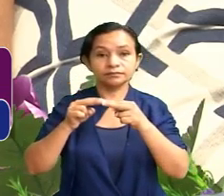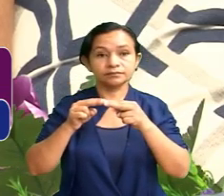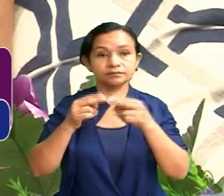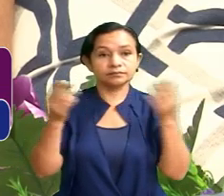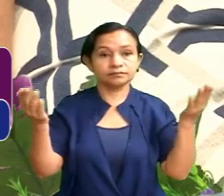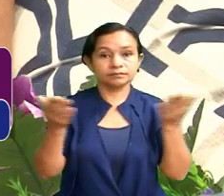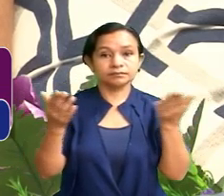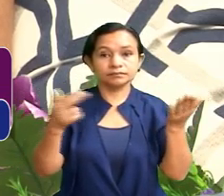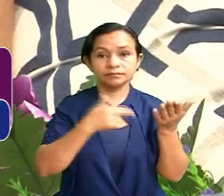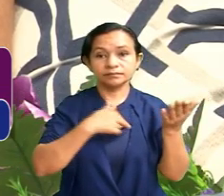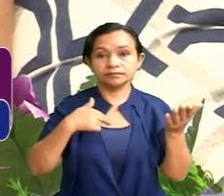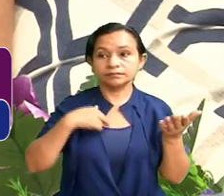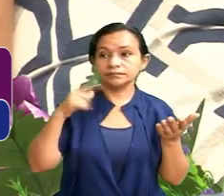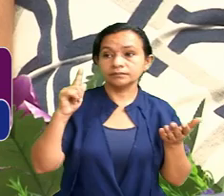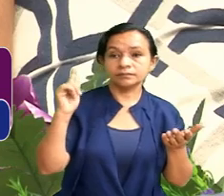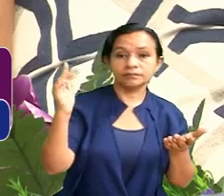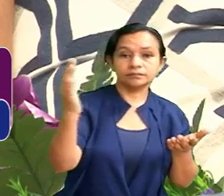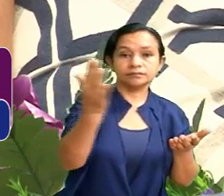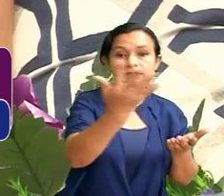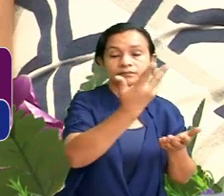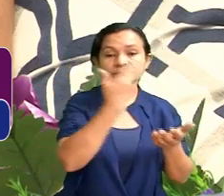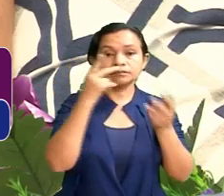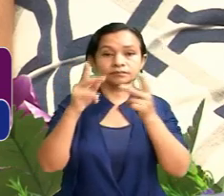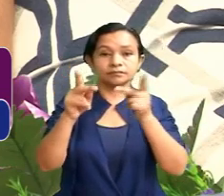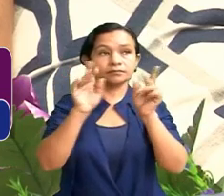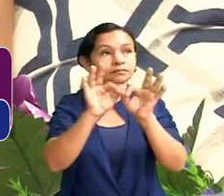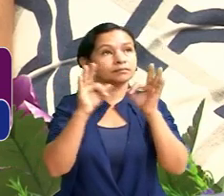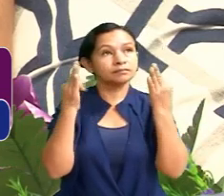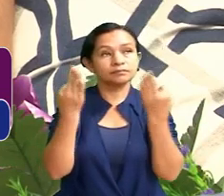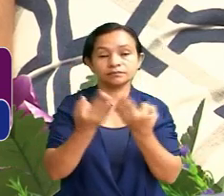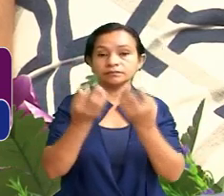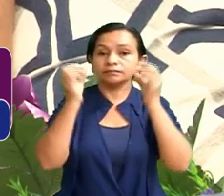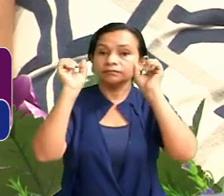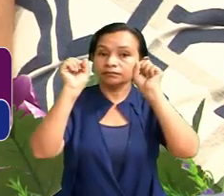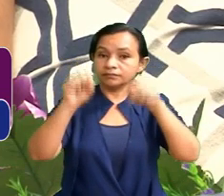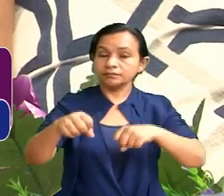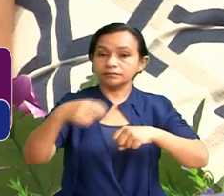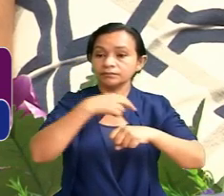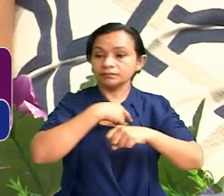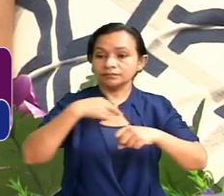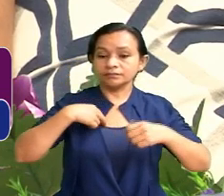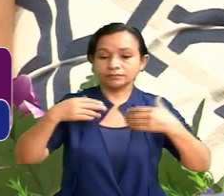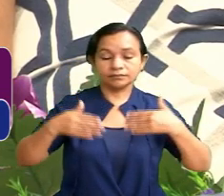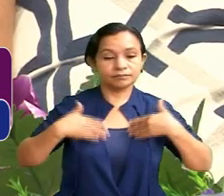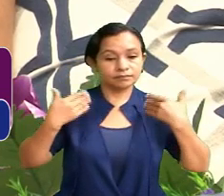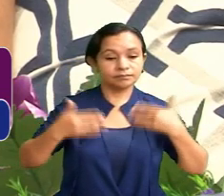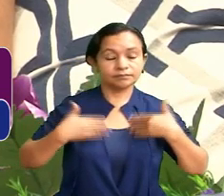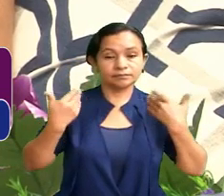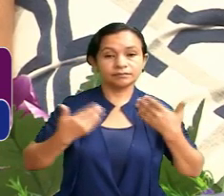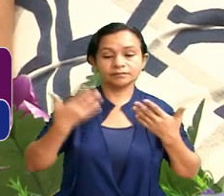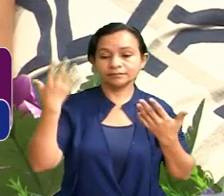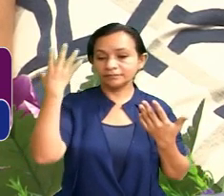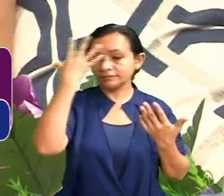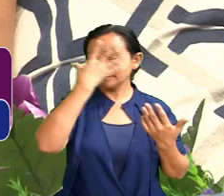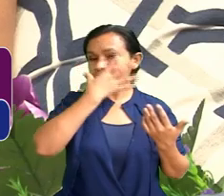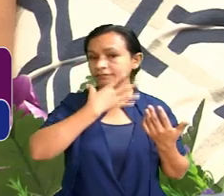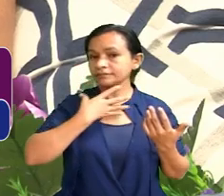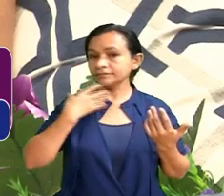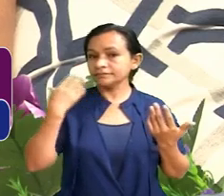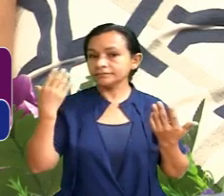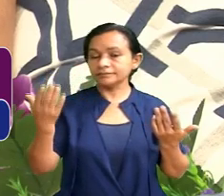en toda la preparación pues verdad para que todas las familias puedan realmente disfrutar para que un sitio este bonito